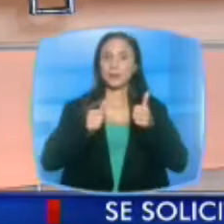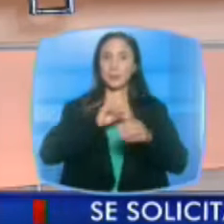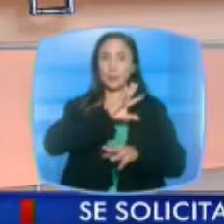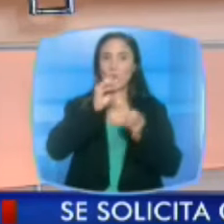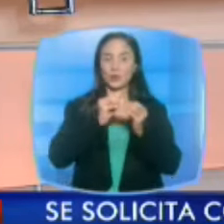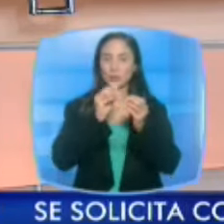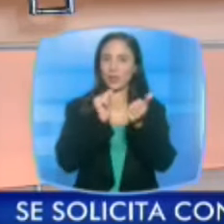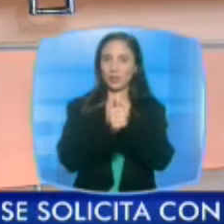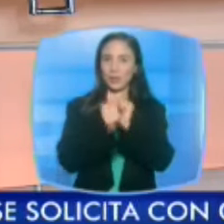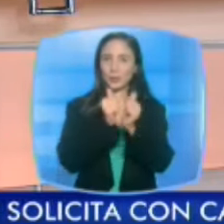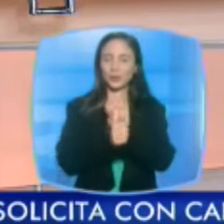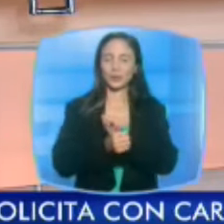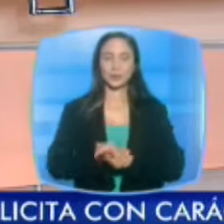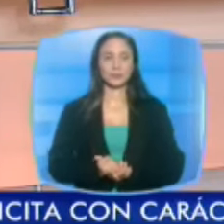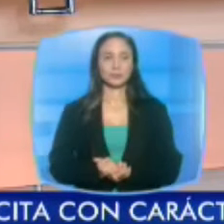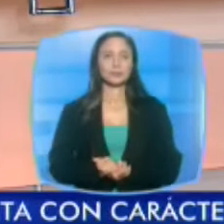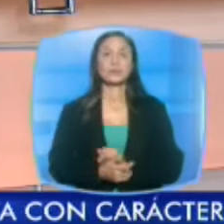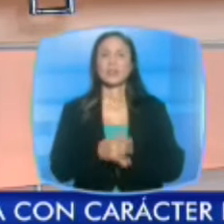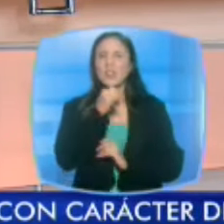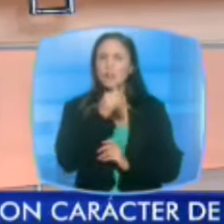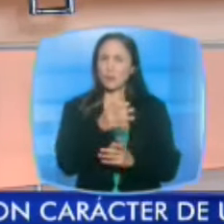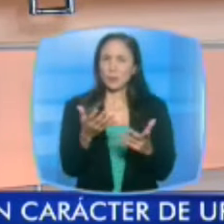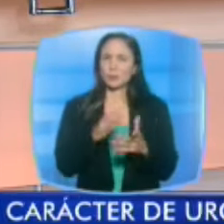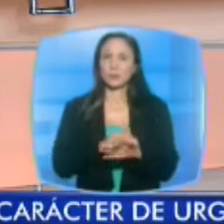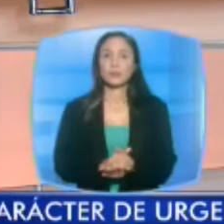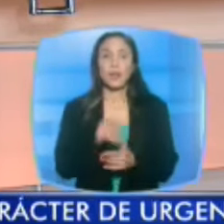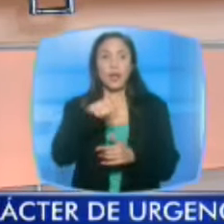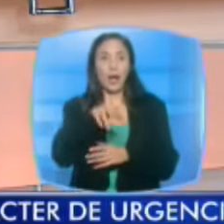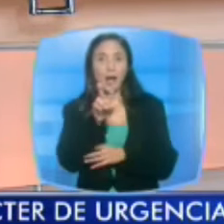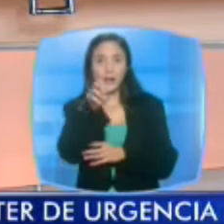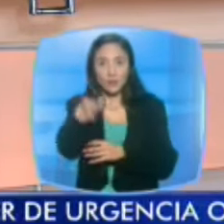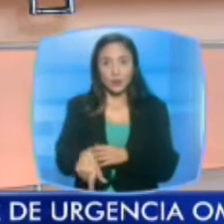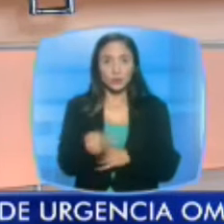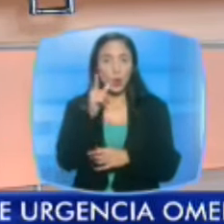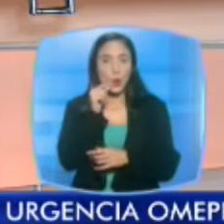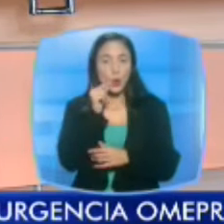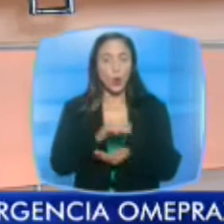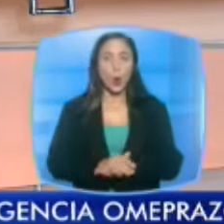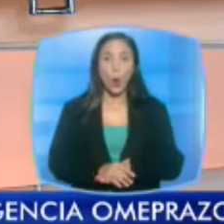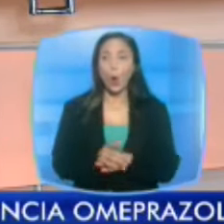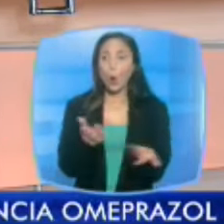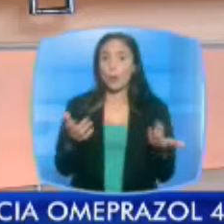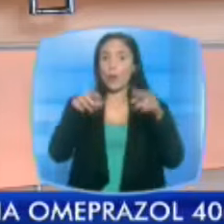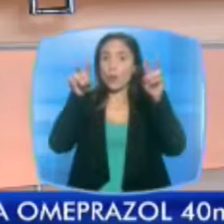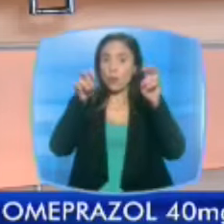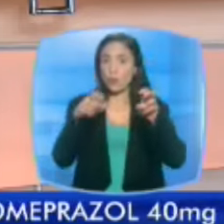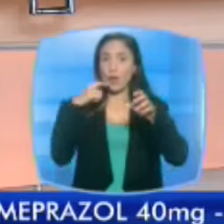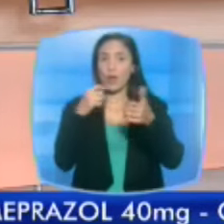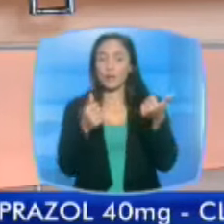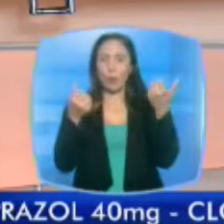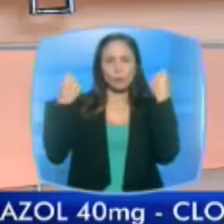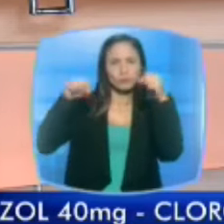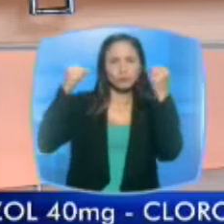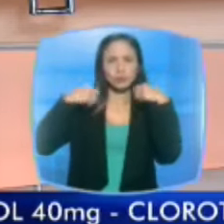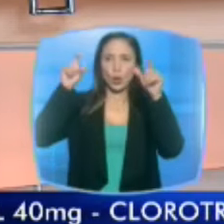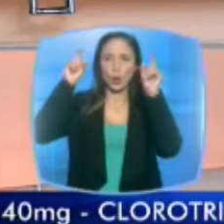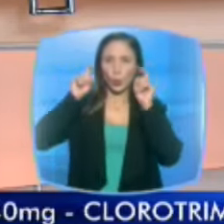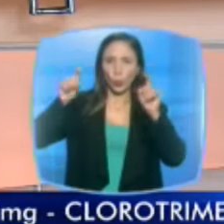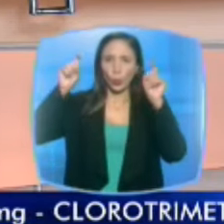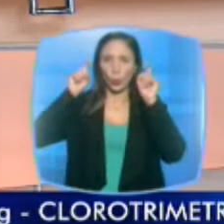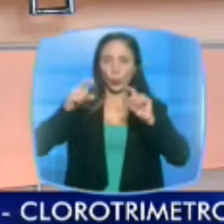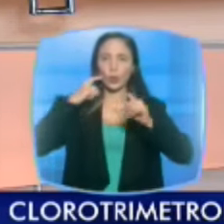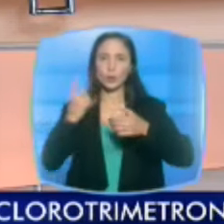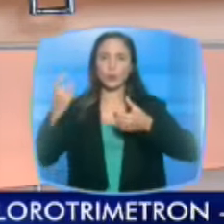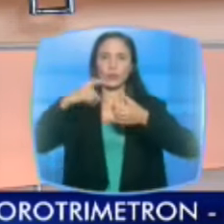Iniciamos el recorrido deportivo informándoles que el venezolano Endy Chávez será el nuevo coach de bateo de los